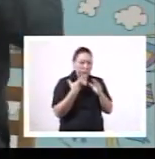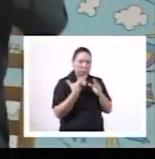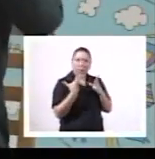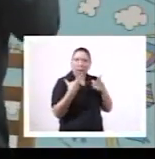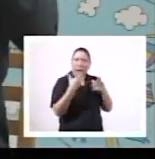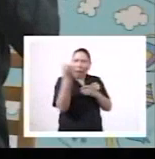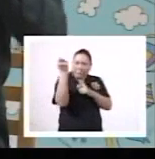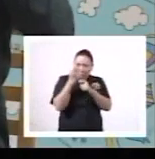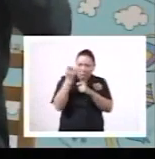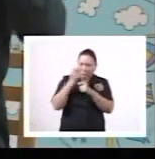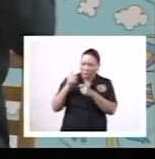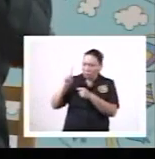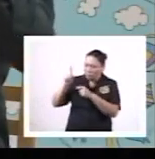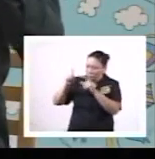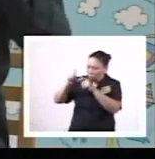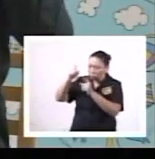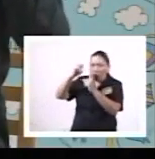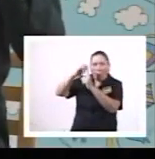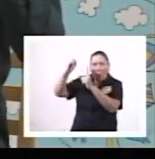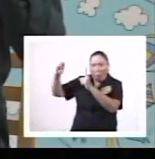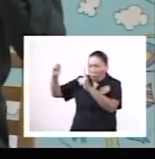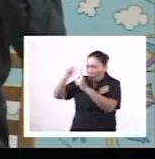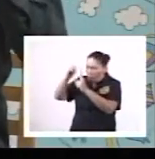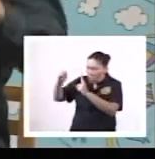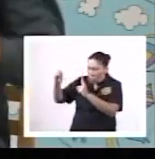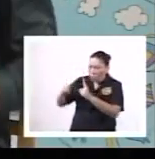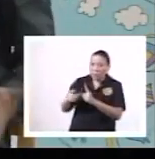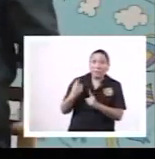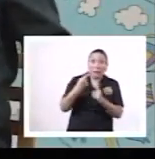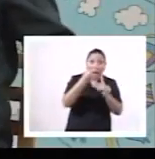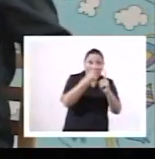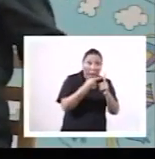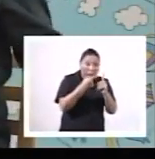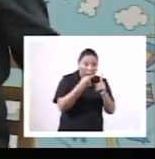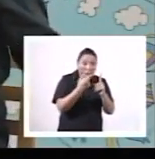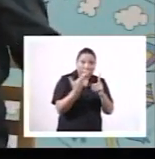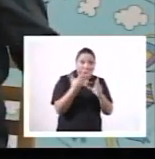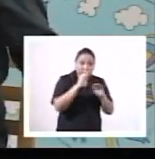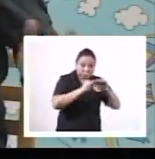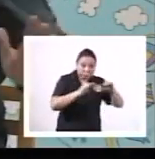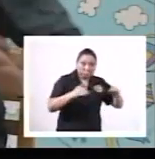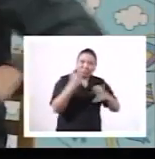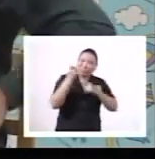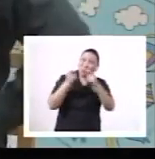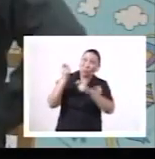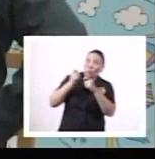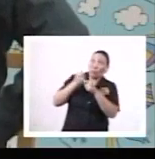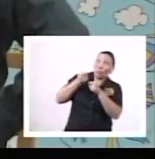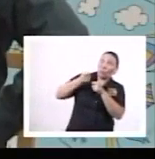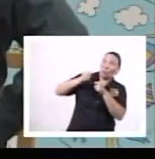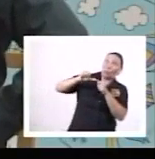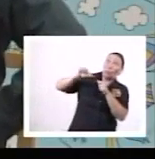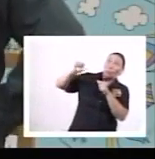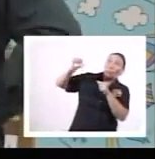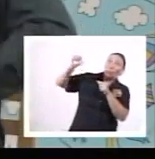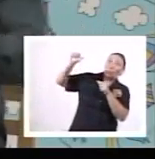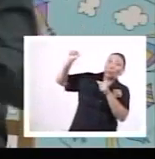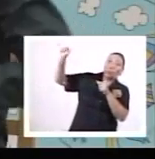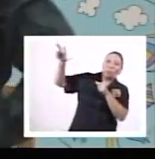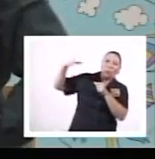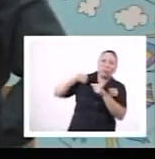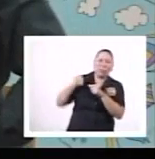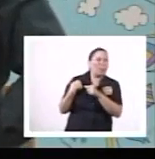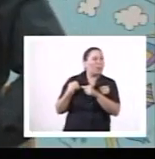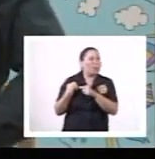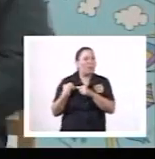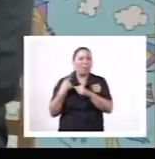cielo, los mensajes llegaban hasta allá. Y la niña, como era muy curiosa, ¿qué creen que hizo?